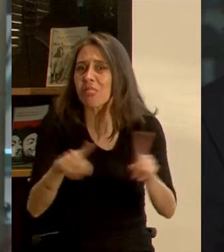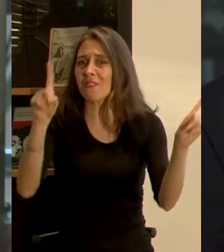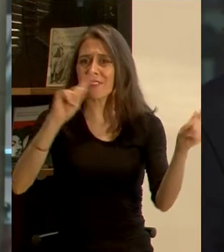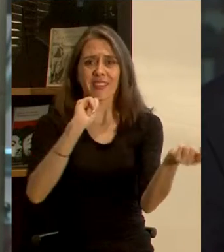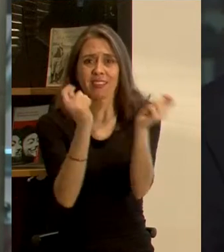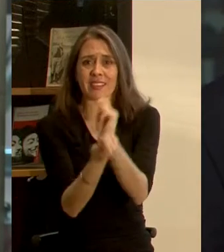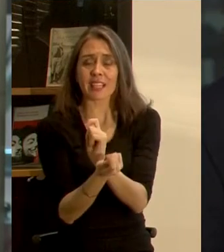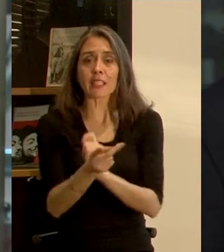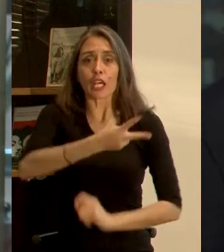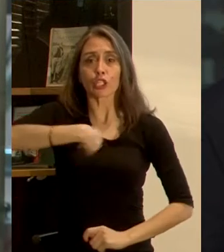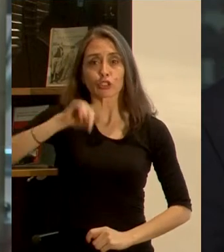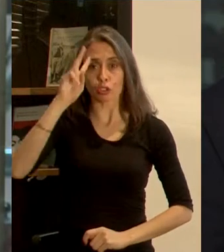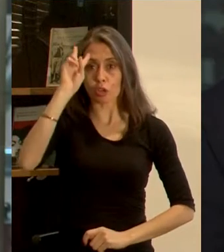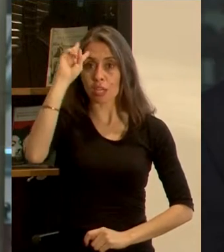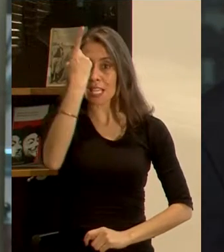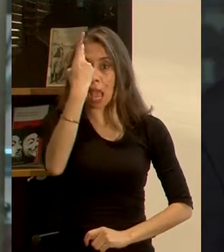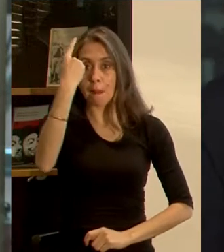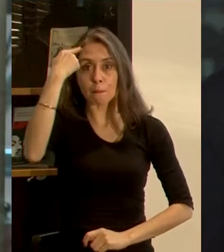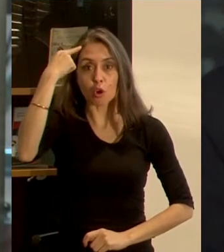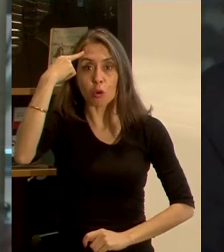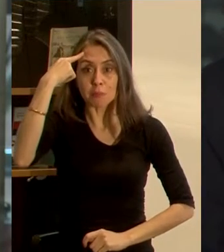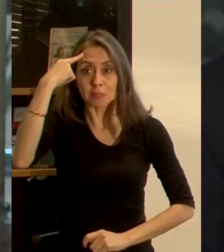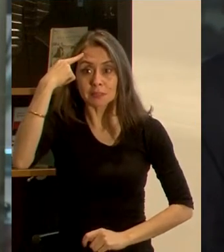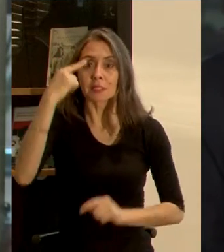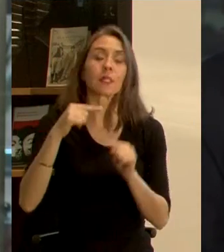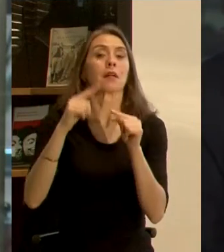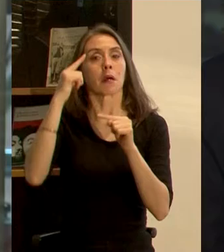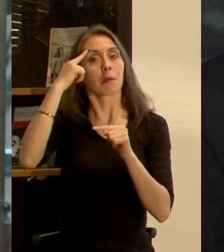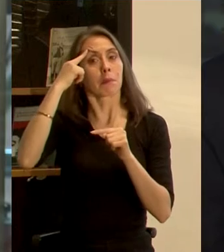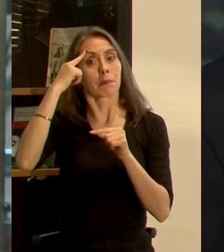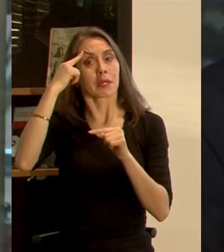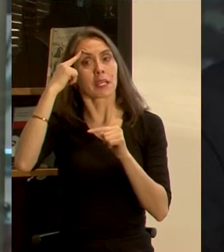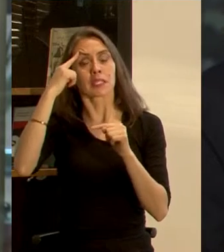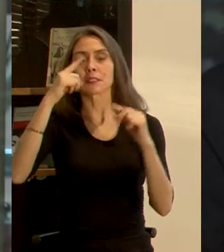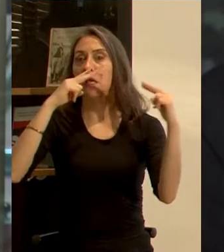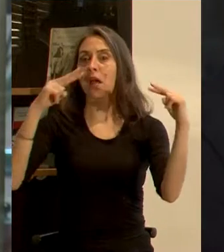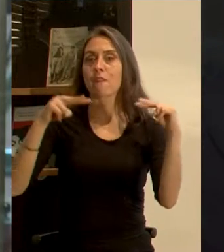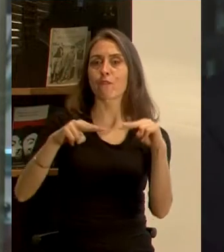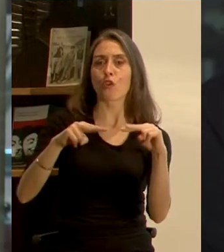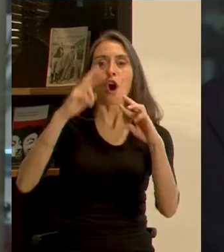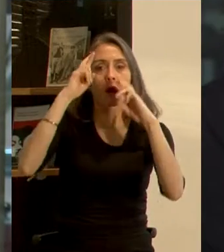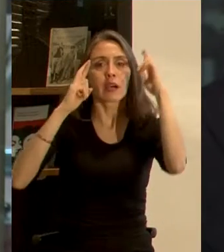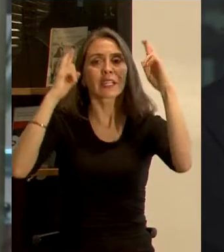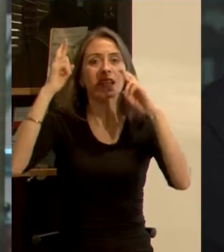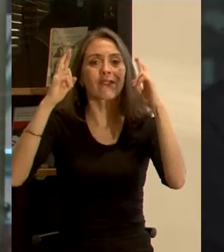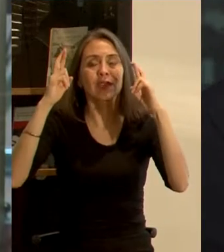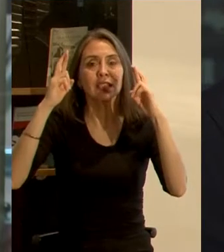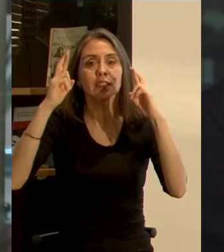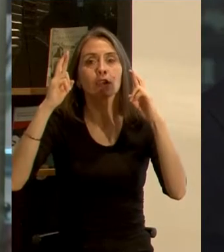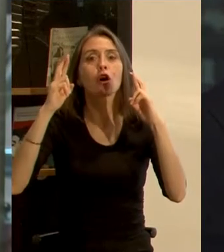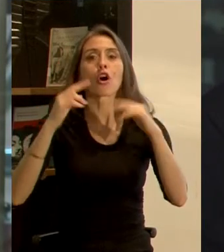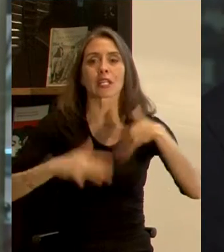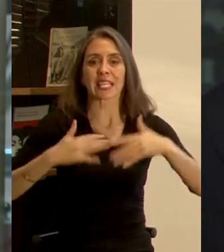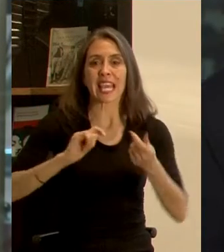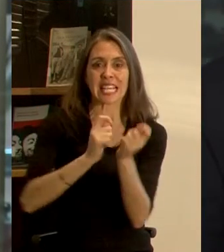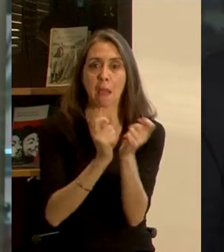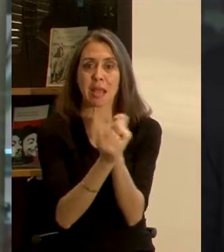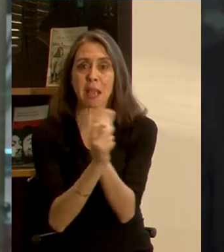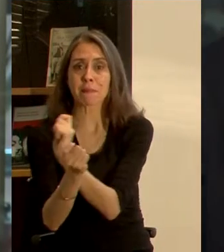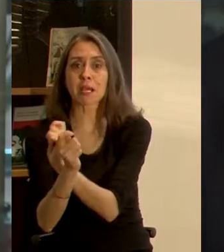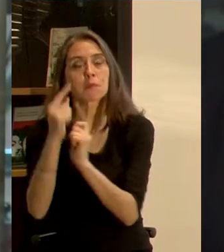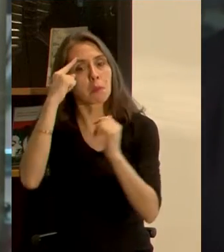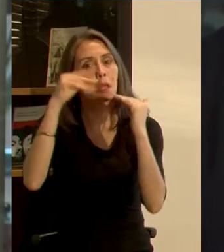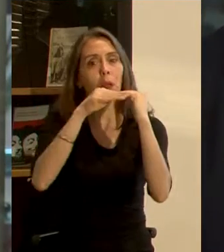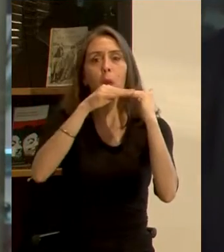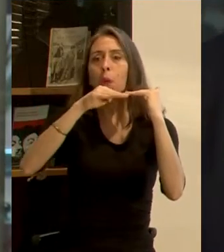si nosotros no cambiamos la manera de pensar y pasamos de una mirada o una reflexión, en vez de ser lineal y cartesiana,